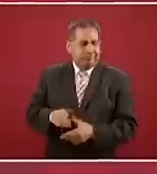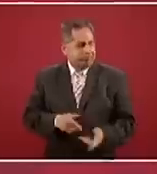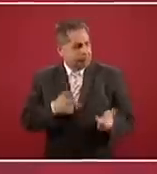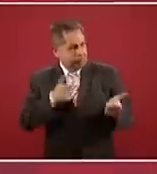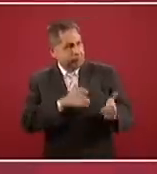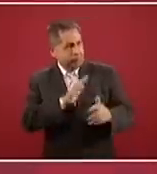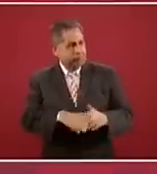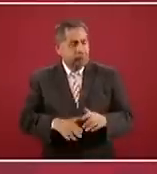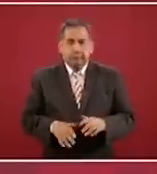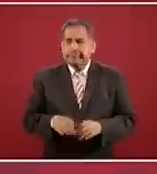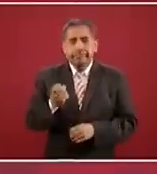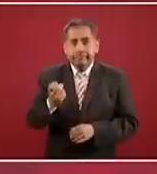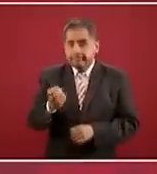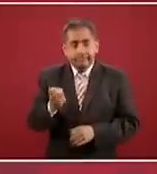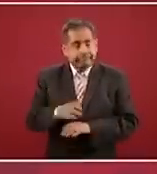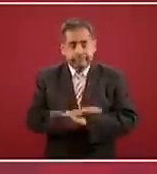aquí.